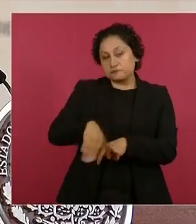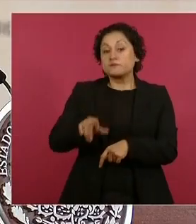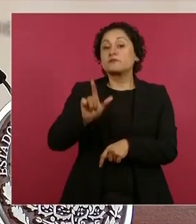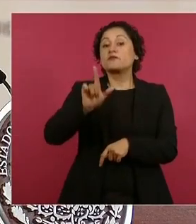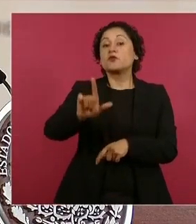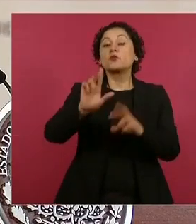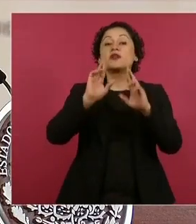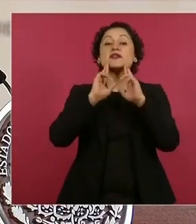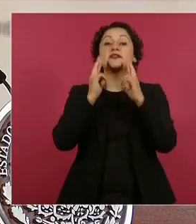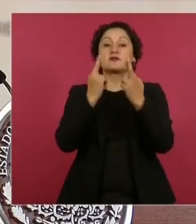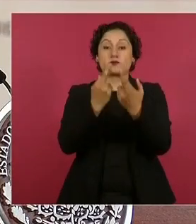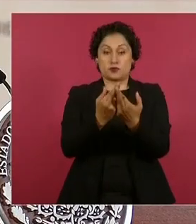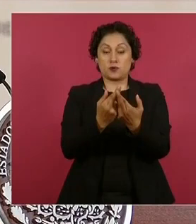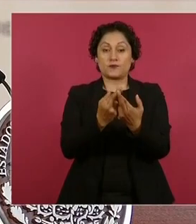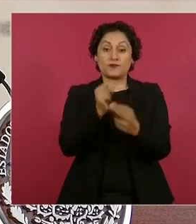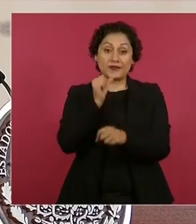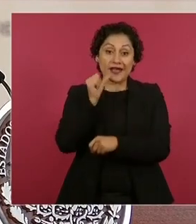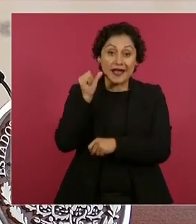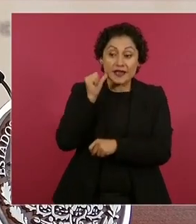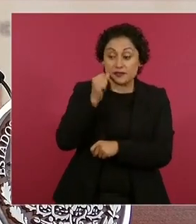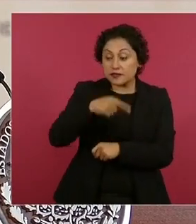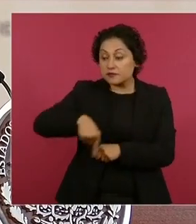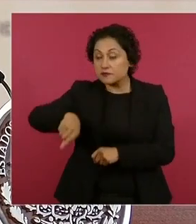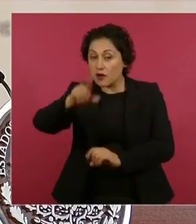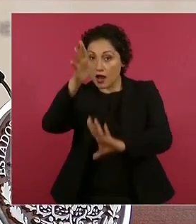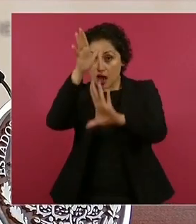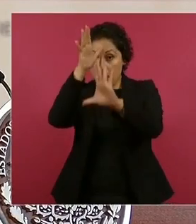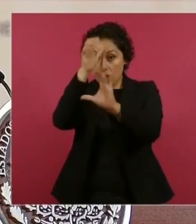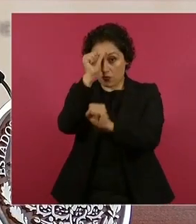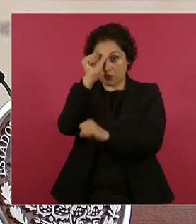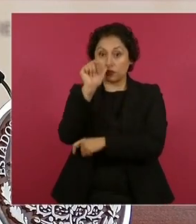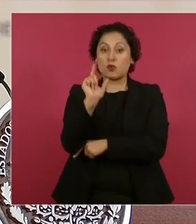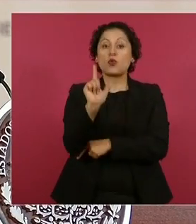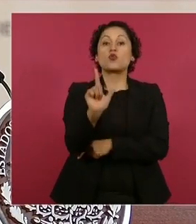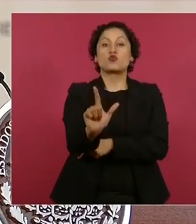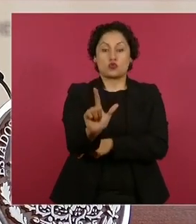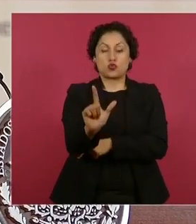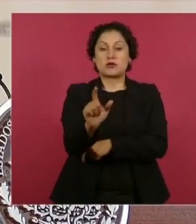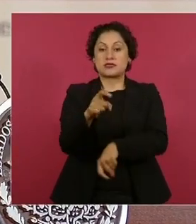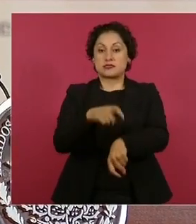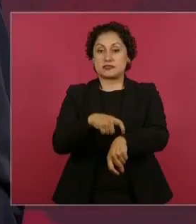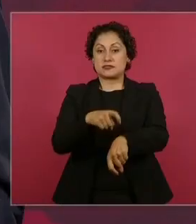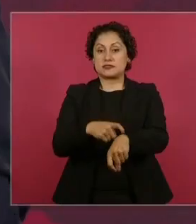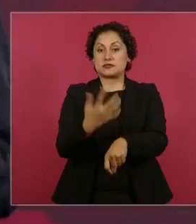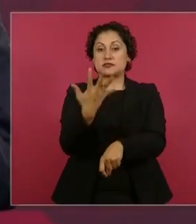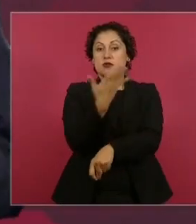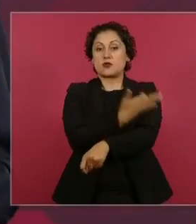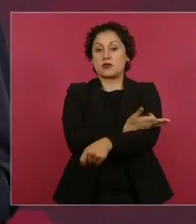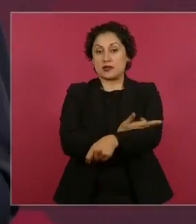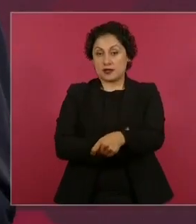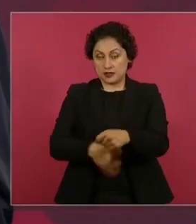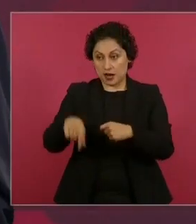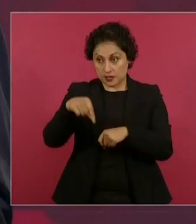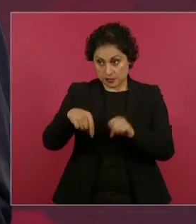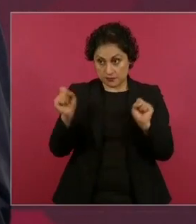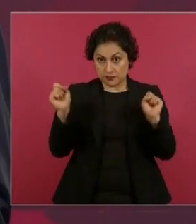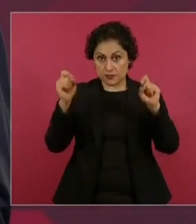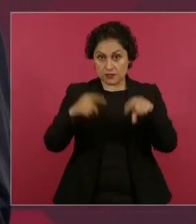pero se acordó de que el lunes regresan a las cinco de la tarde, aquí mismo,